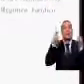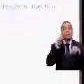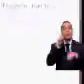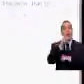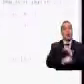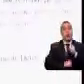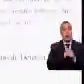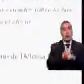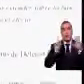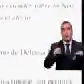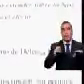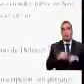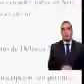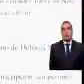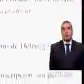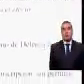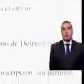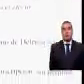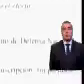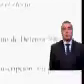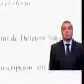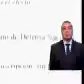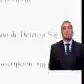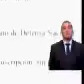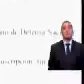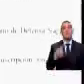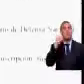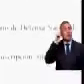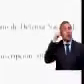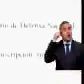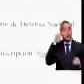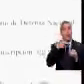periodos de 1 año y 6 meses respectivamente.